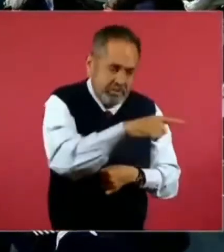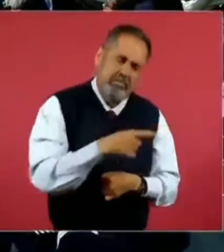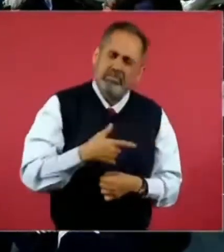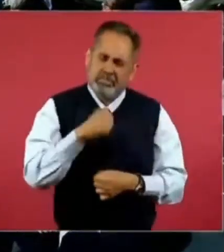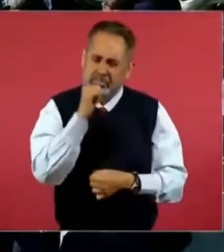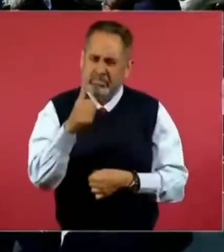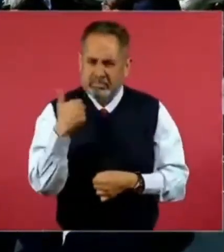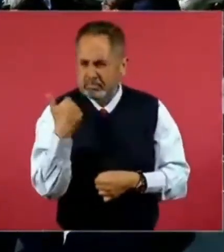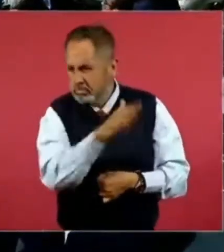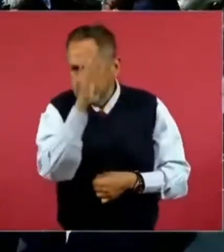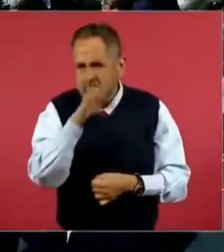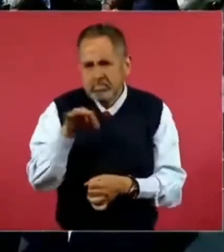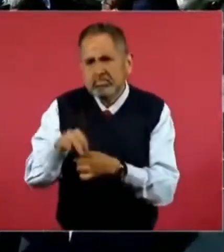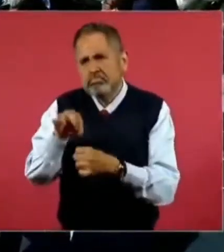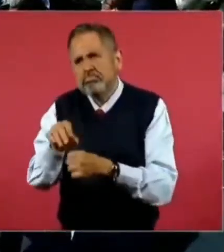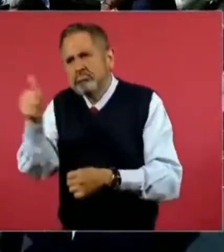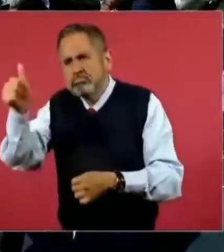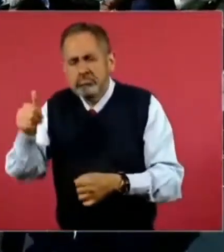Y fíjense